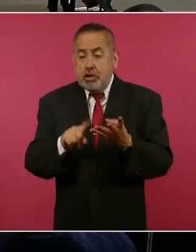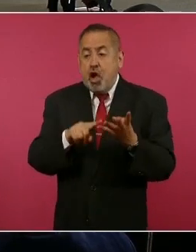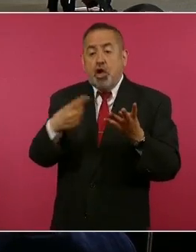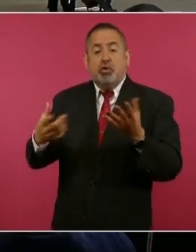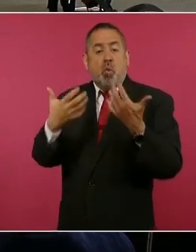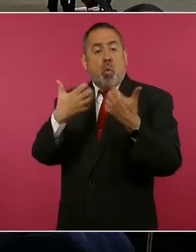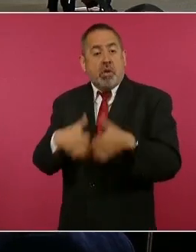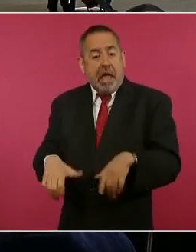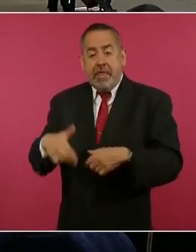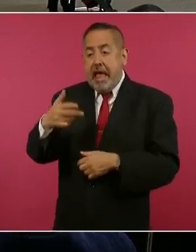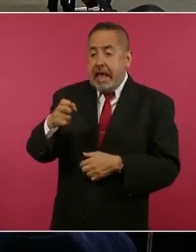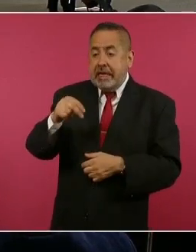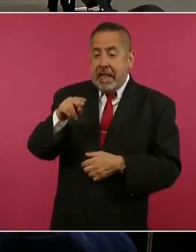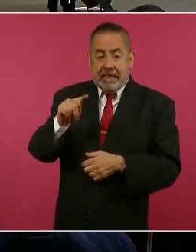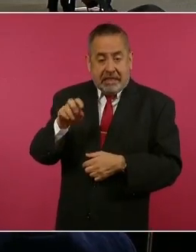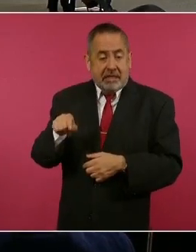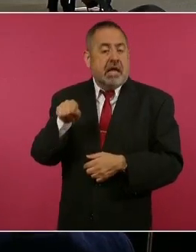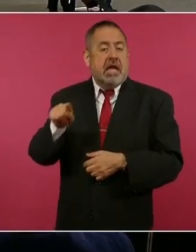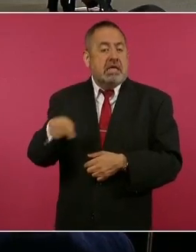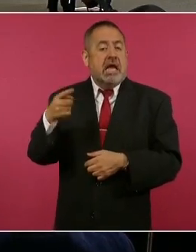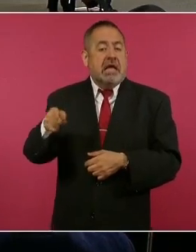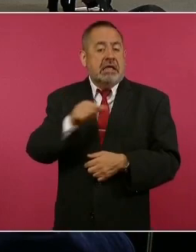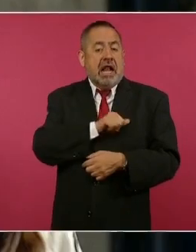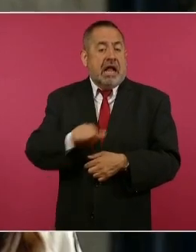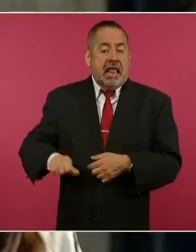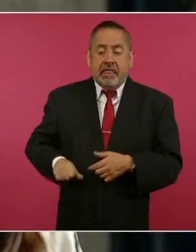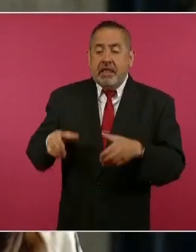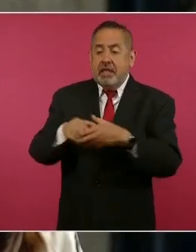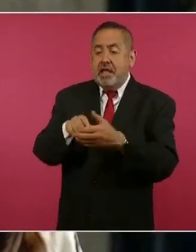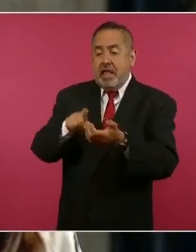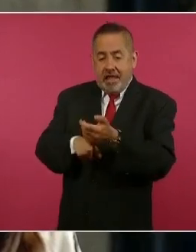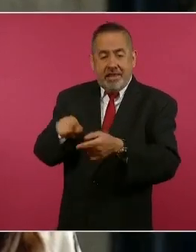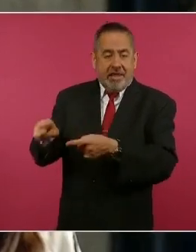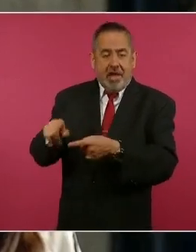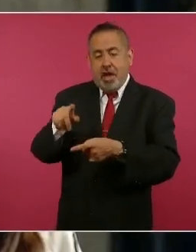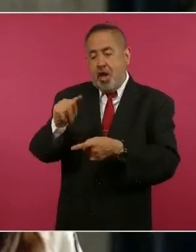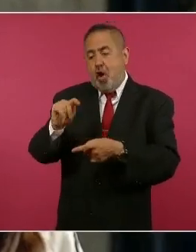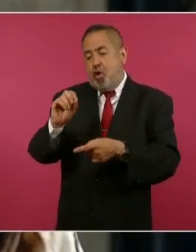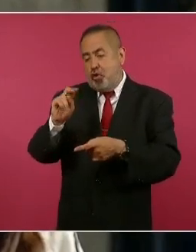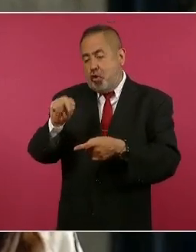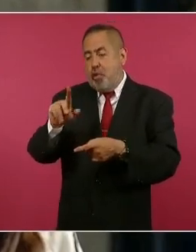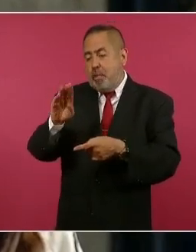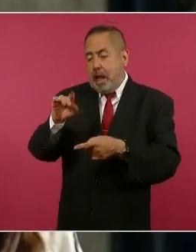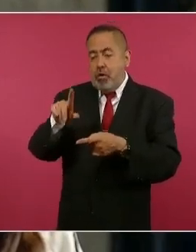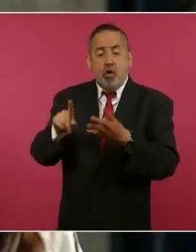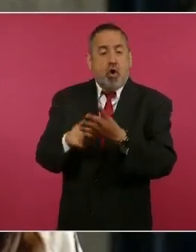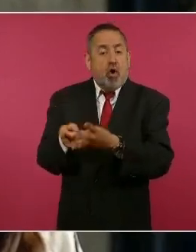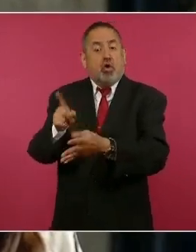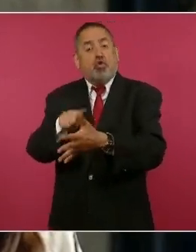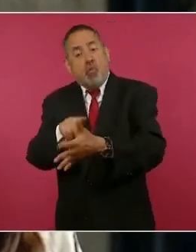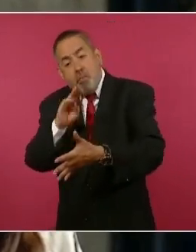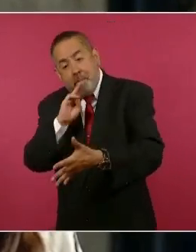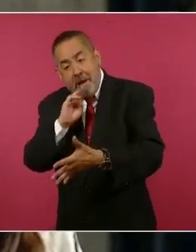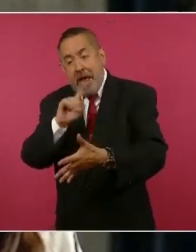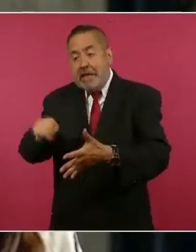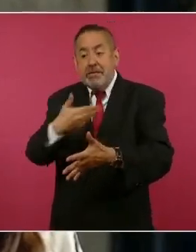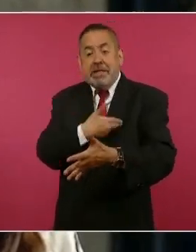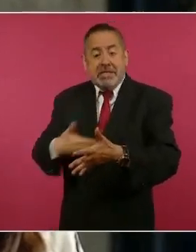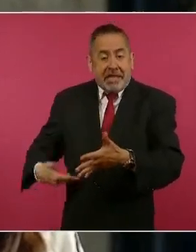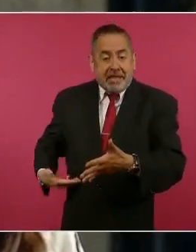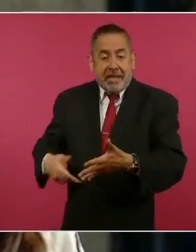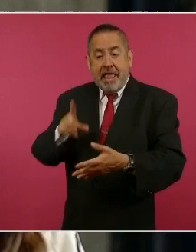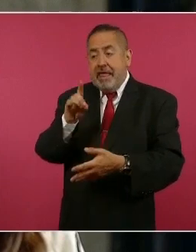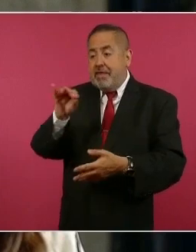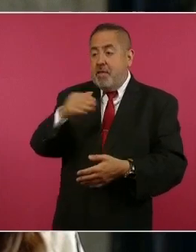Yensuni Martínez Hernández es alcaldesa de Otompe Blanco y su mamá presidenta del DIF del municipio de